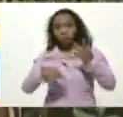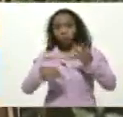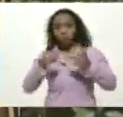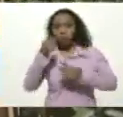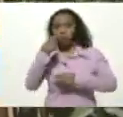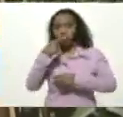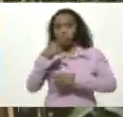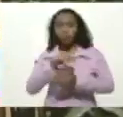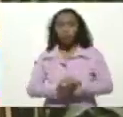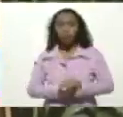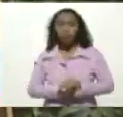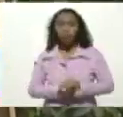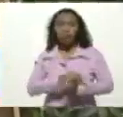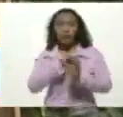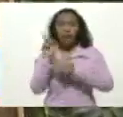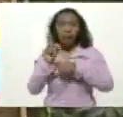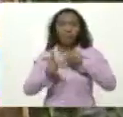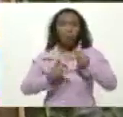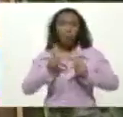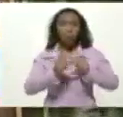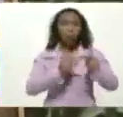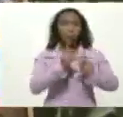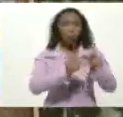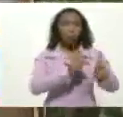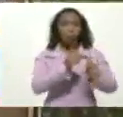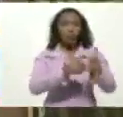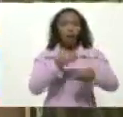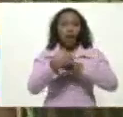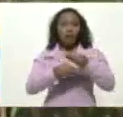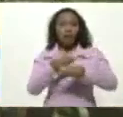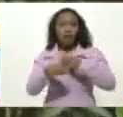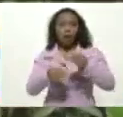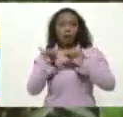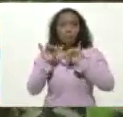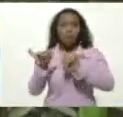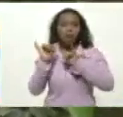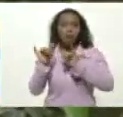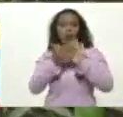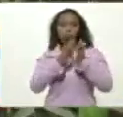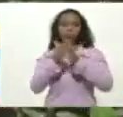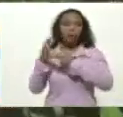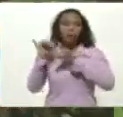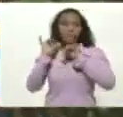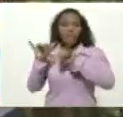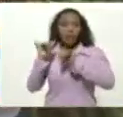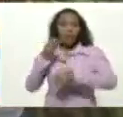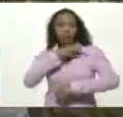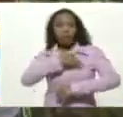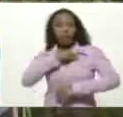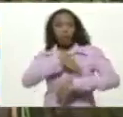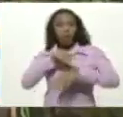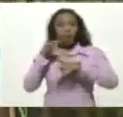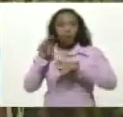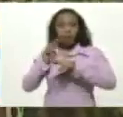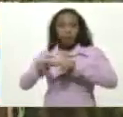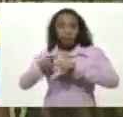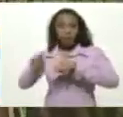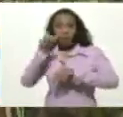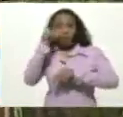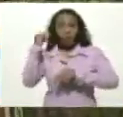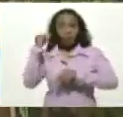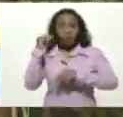medicinales y hortícolas. Con esta producción, que va a ser realizada por la misma comunidad, por los mismos misioneros, por los niños, niñas de